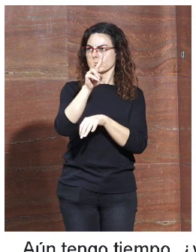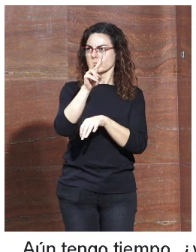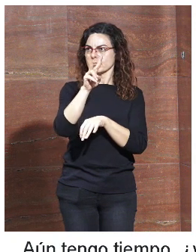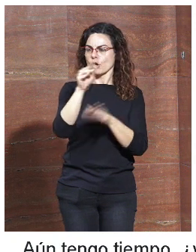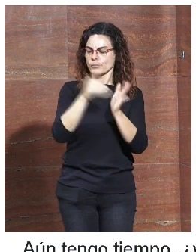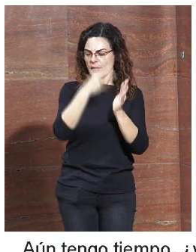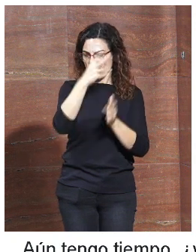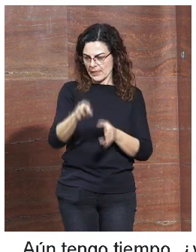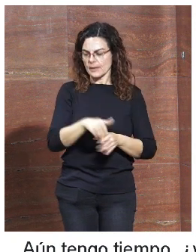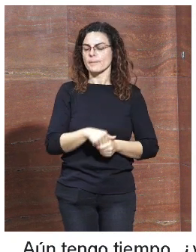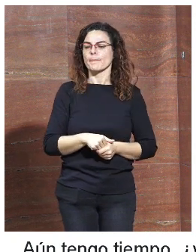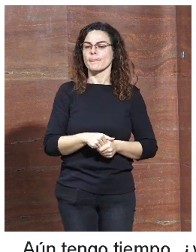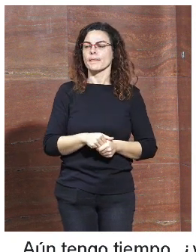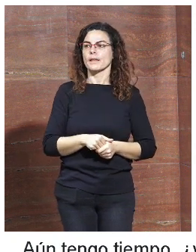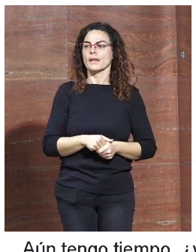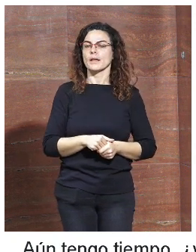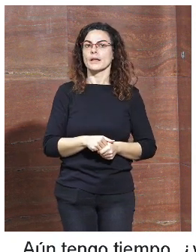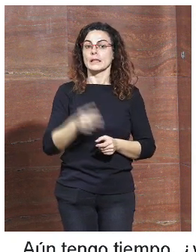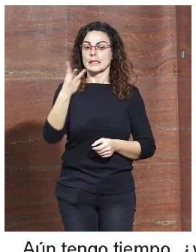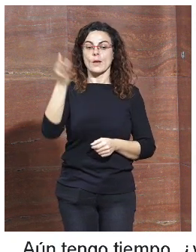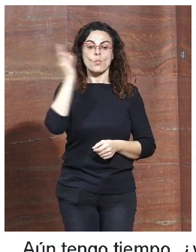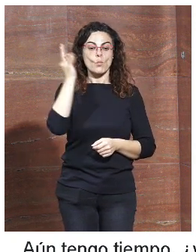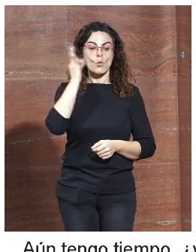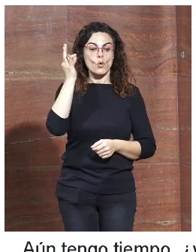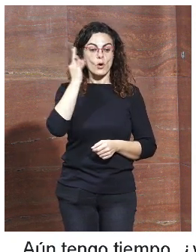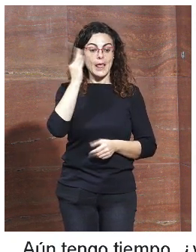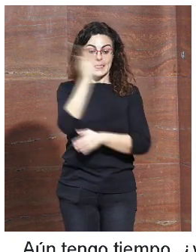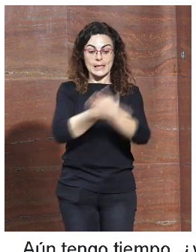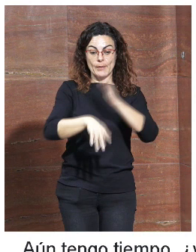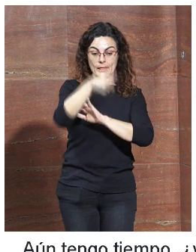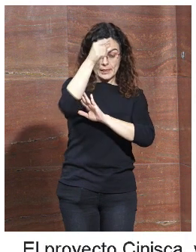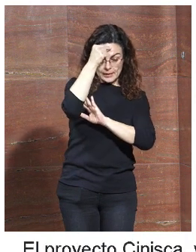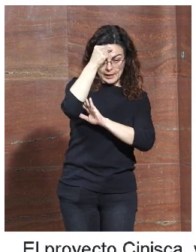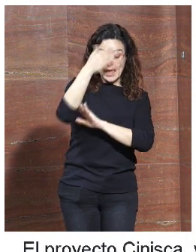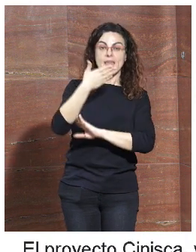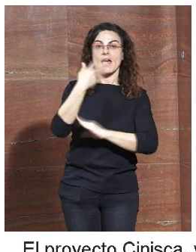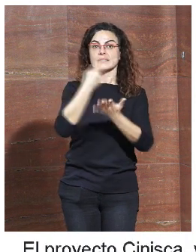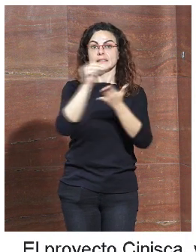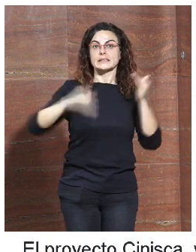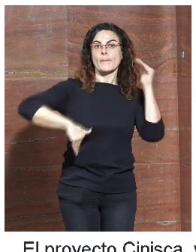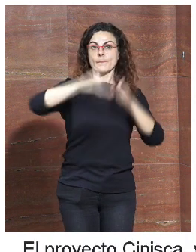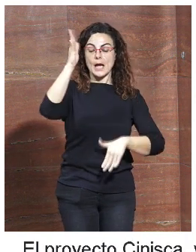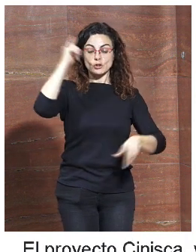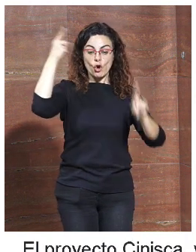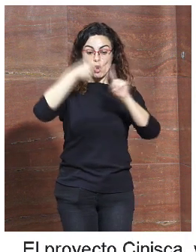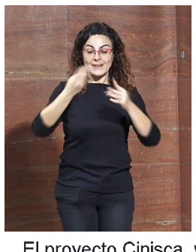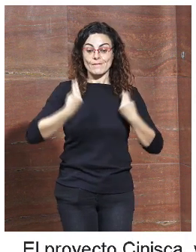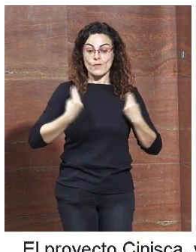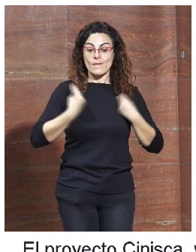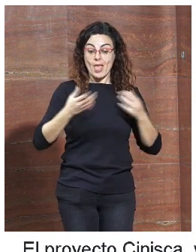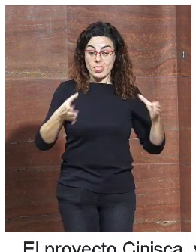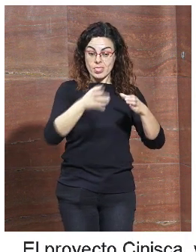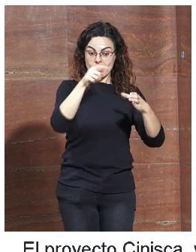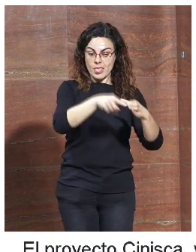2020, en el que viven 3 mujeres con discapacidad intelectual mayores de 60 años. El objetivo de esta vivienda